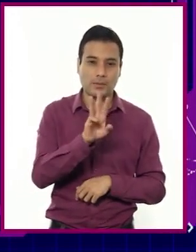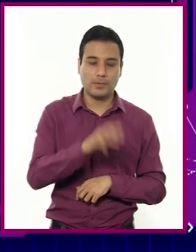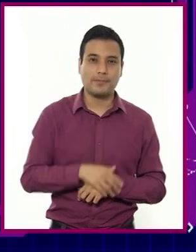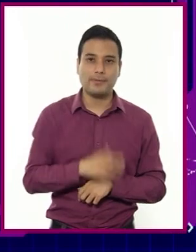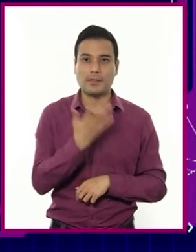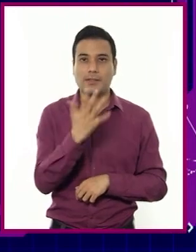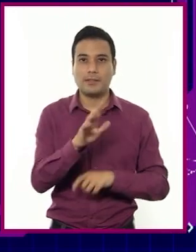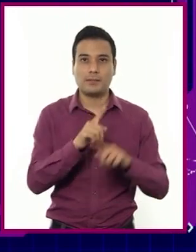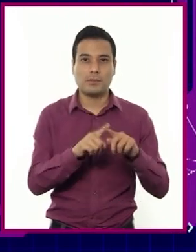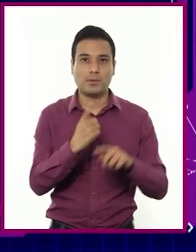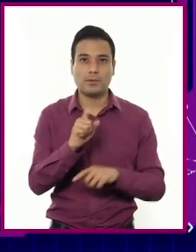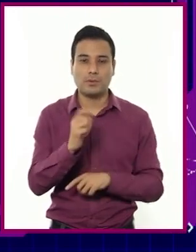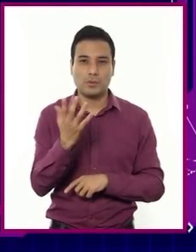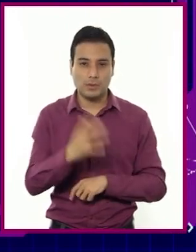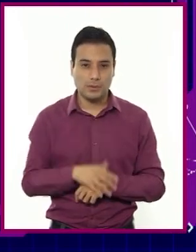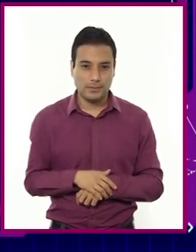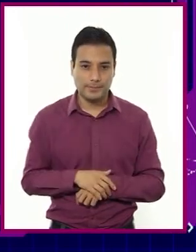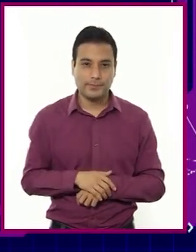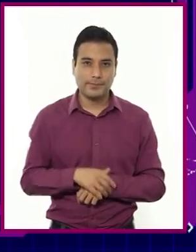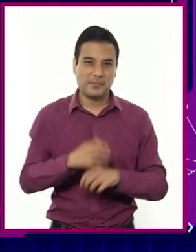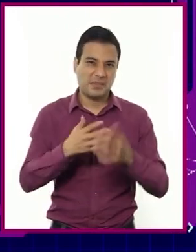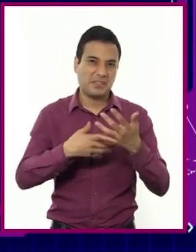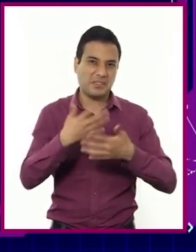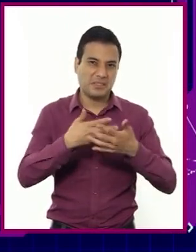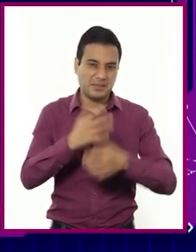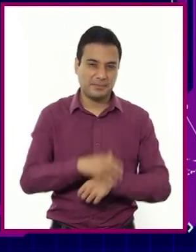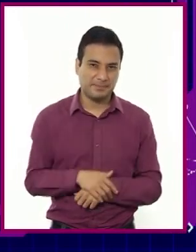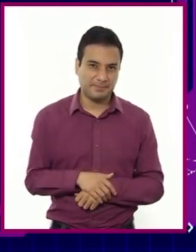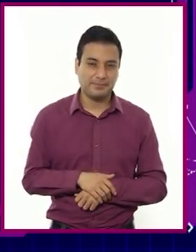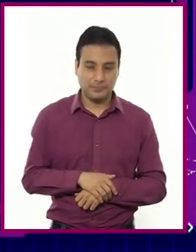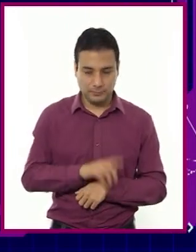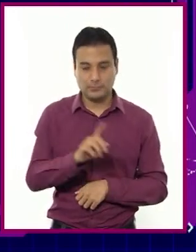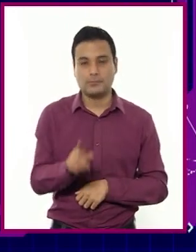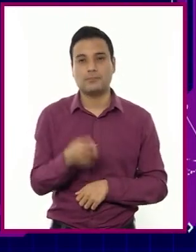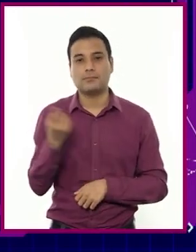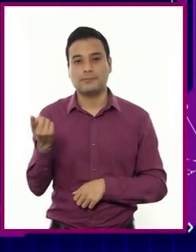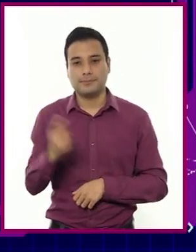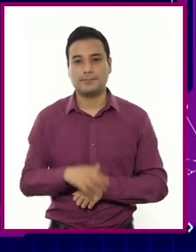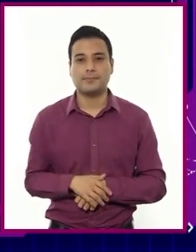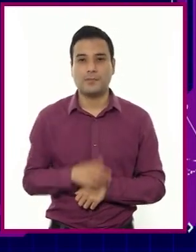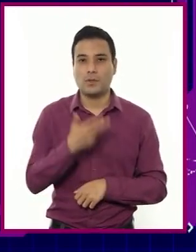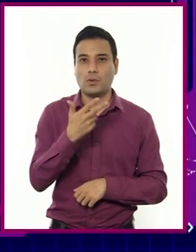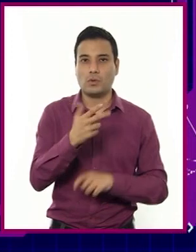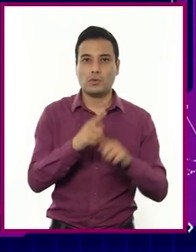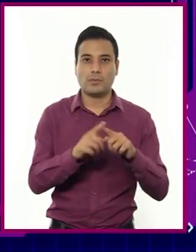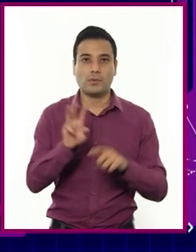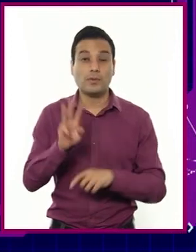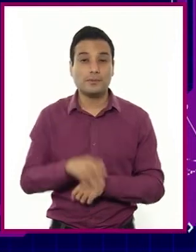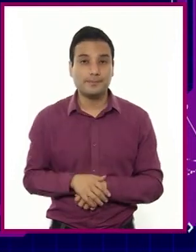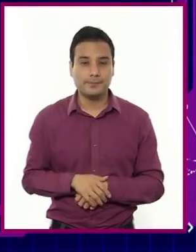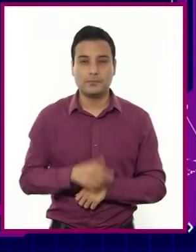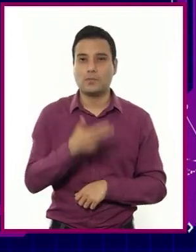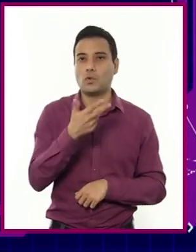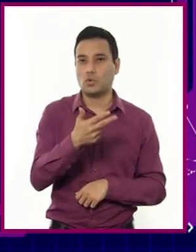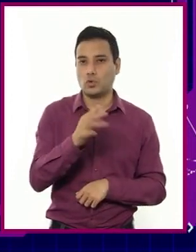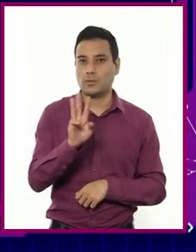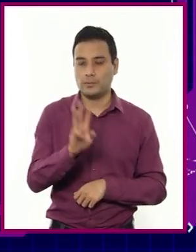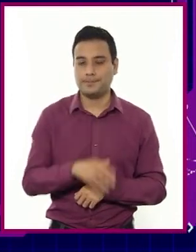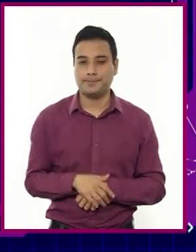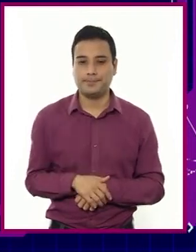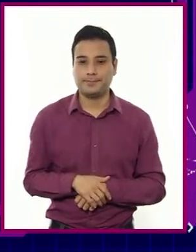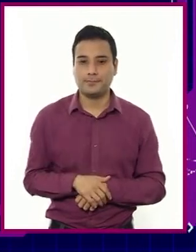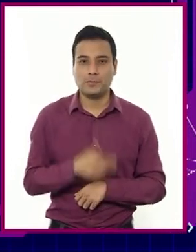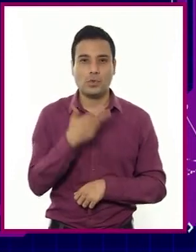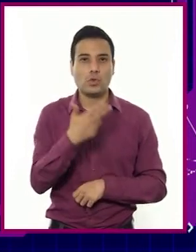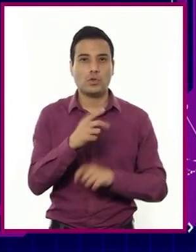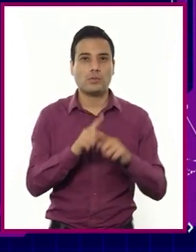por 1.5 es igual a 15. Del otro lado de la ecuación, 8 por W es igual a 8W